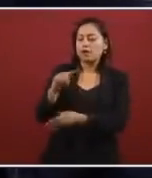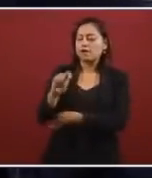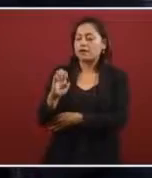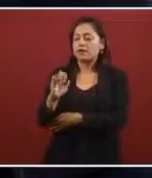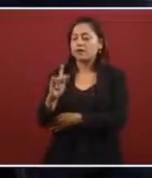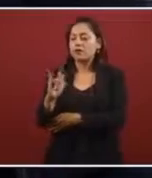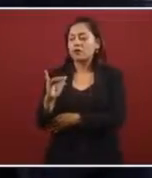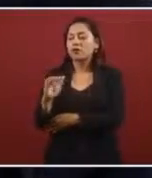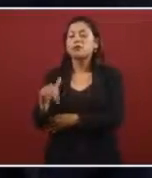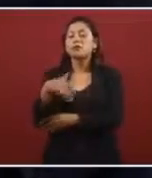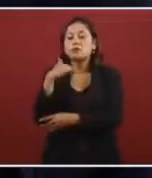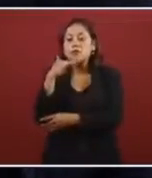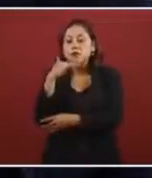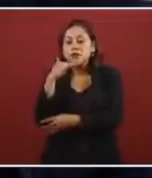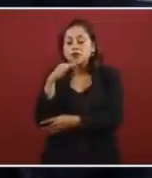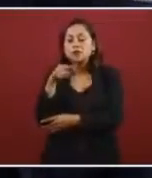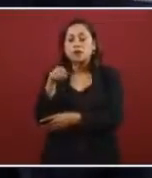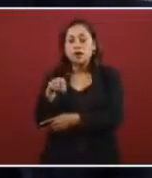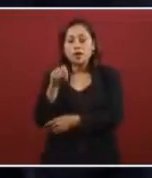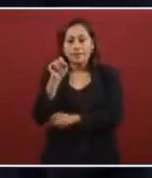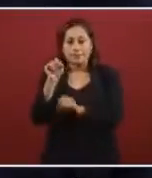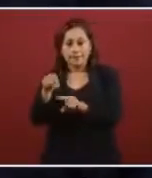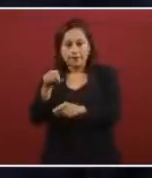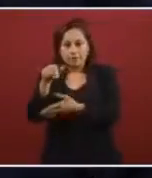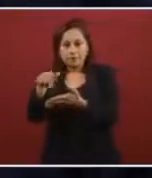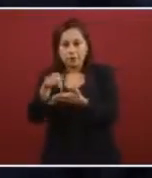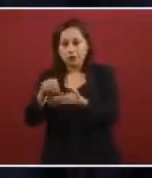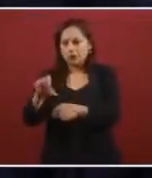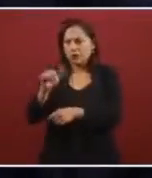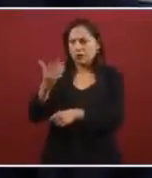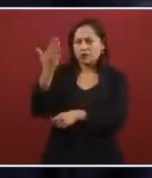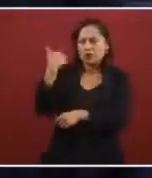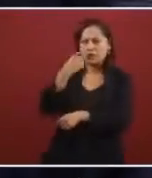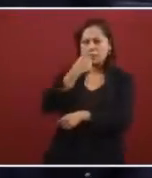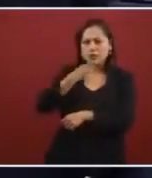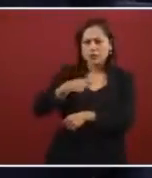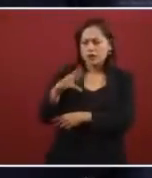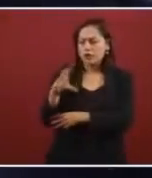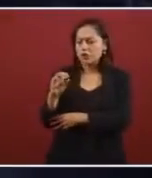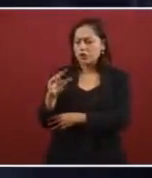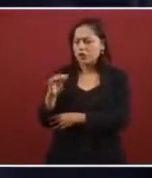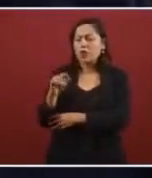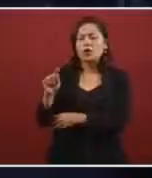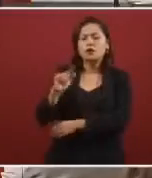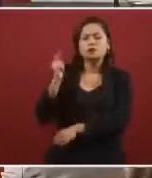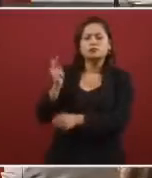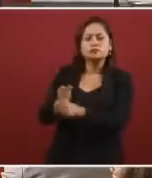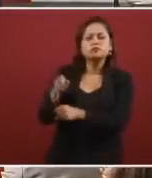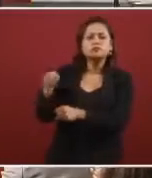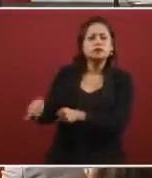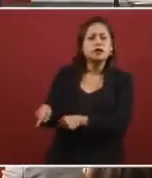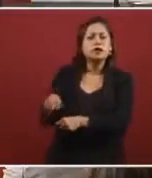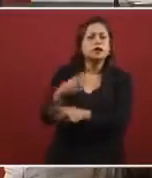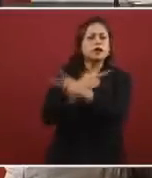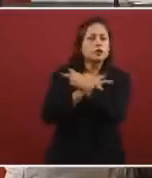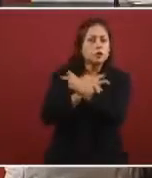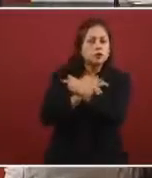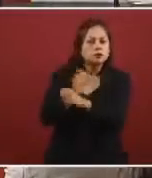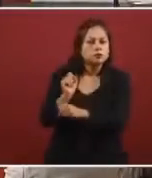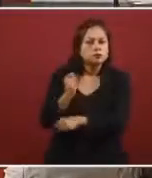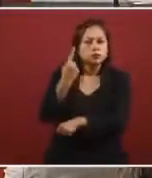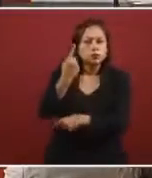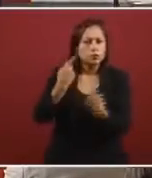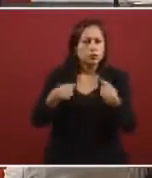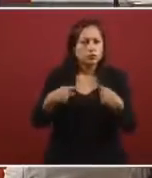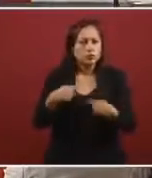el basurero de Cocula donde sí se había dicho que habían encontrado restos de al menos uno de los normalistas. Gracias.